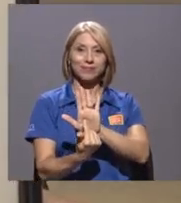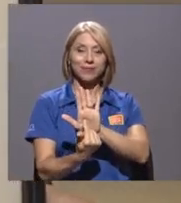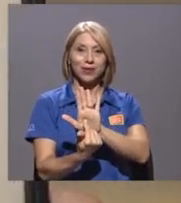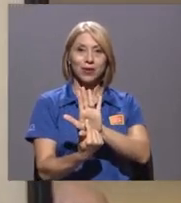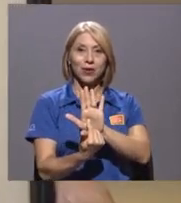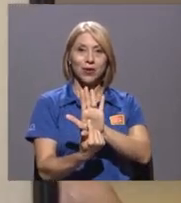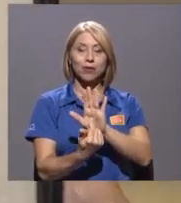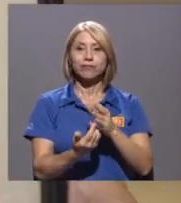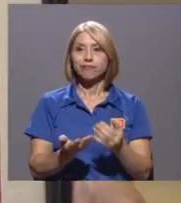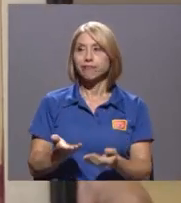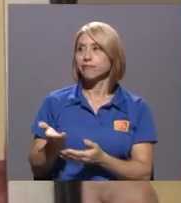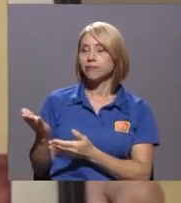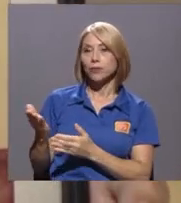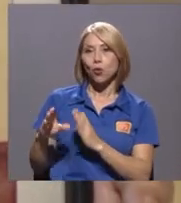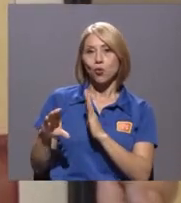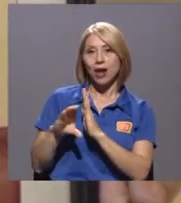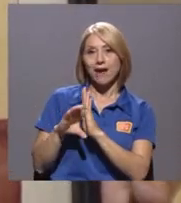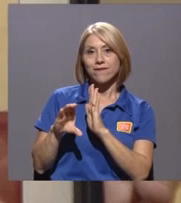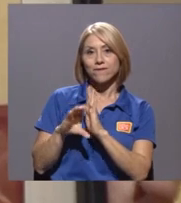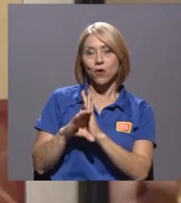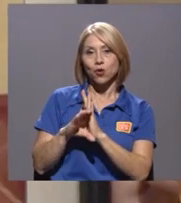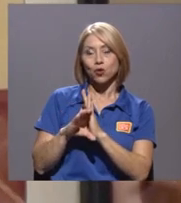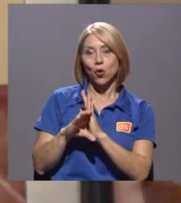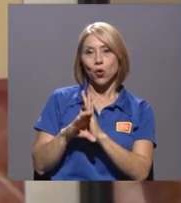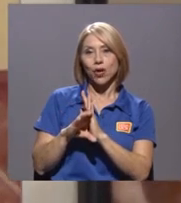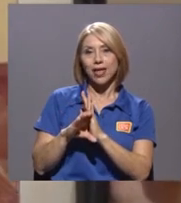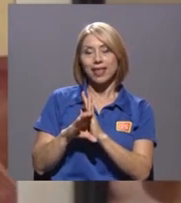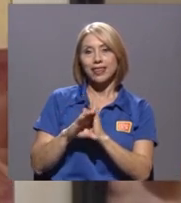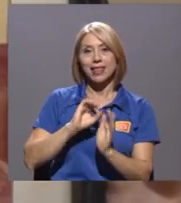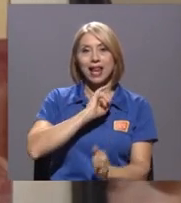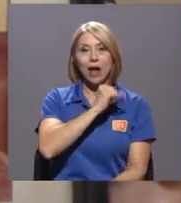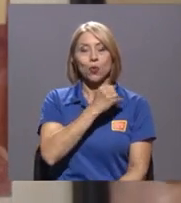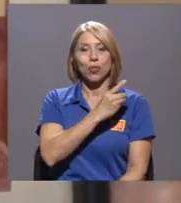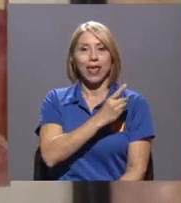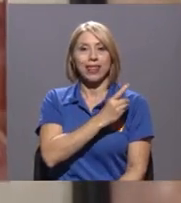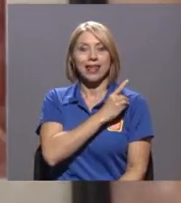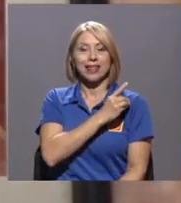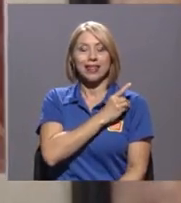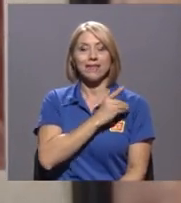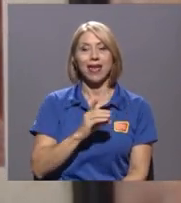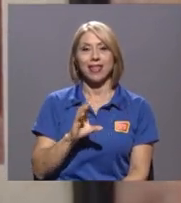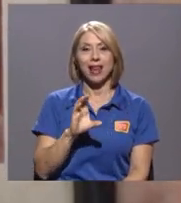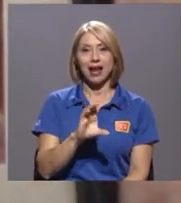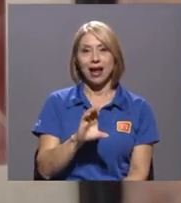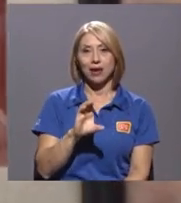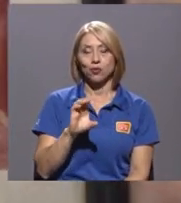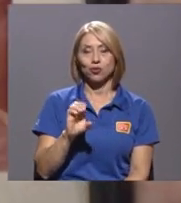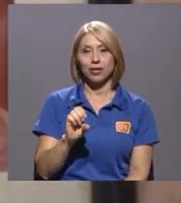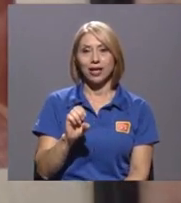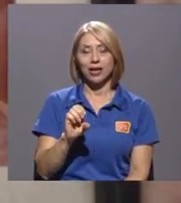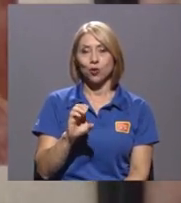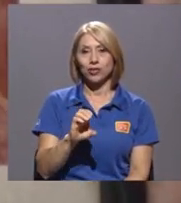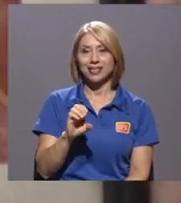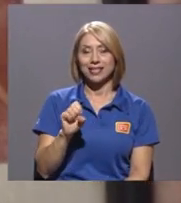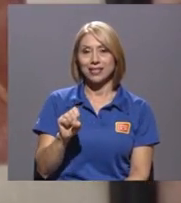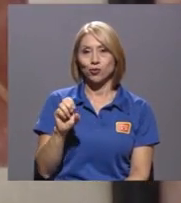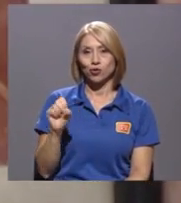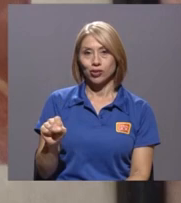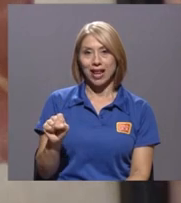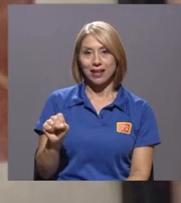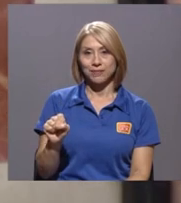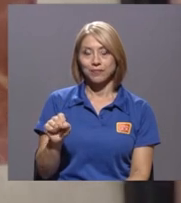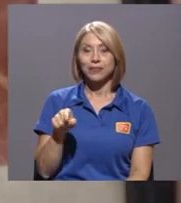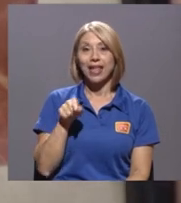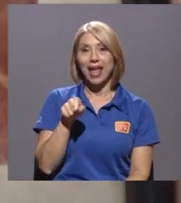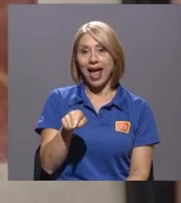junta directiva de la caja costarricense del seguro social en la que